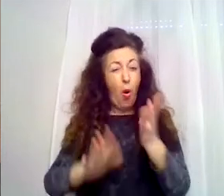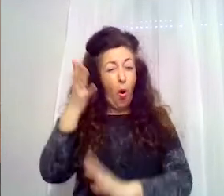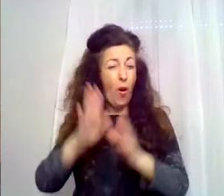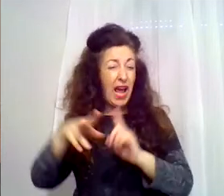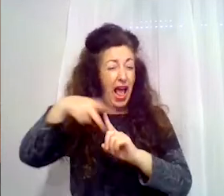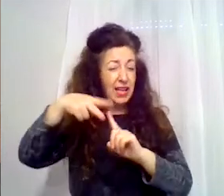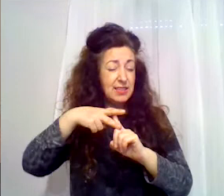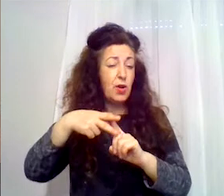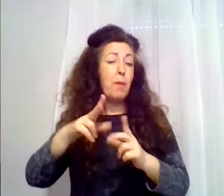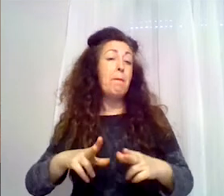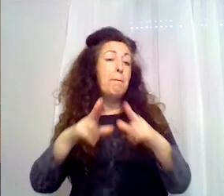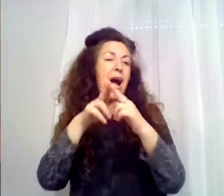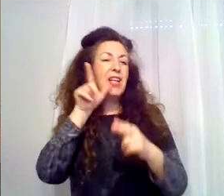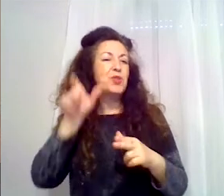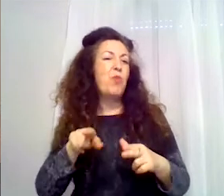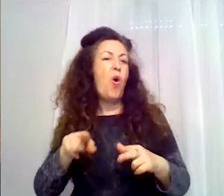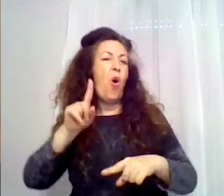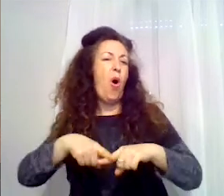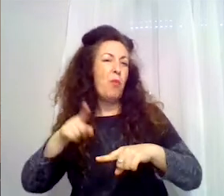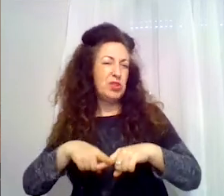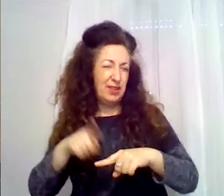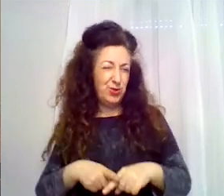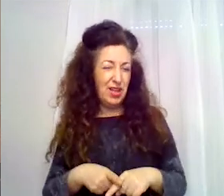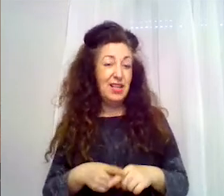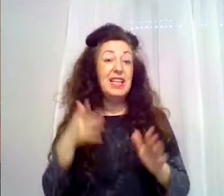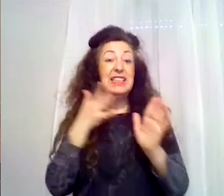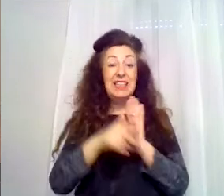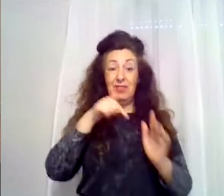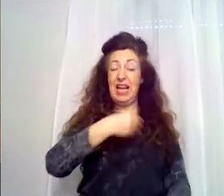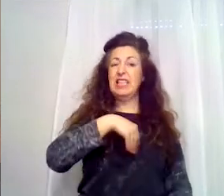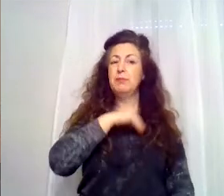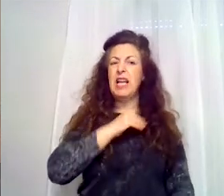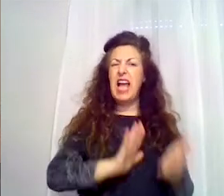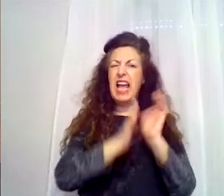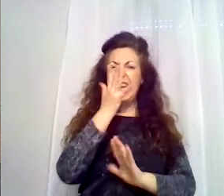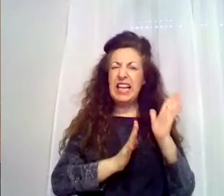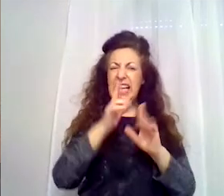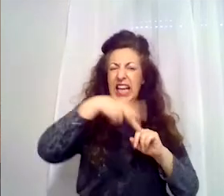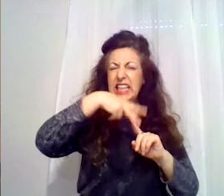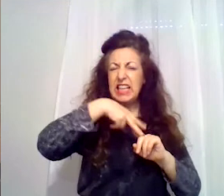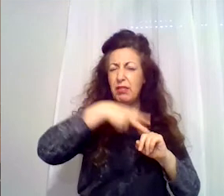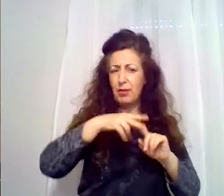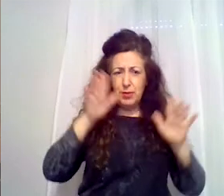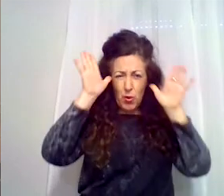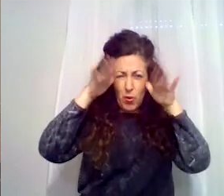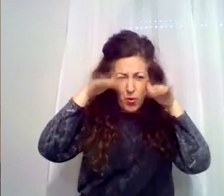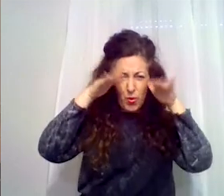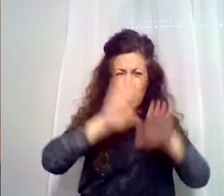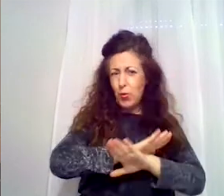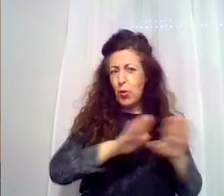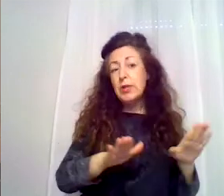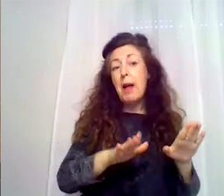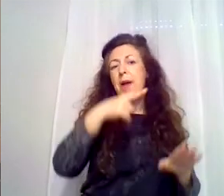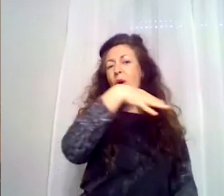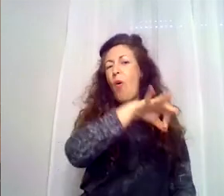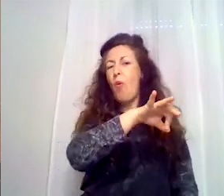un chico y entonces ya es perfecto. Parece una chica y es un chico, ya todo ideal. Bueno, es decir, ese es el mundo en el